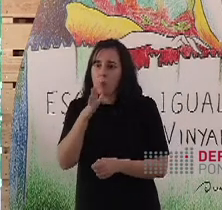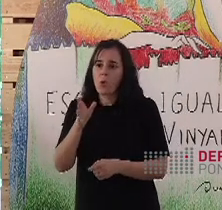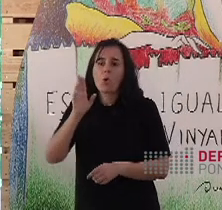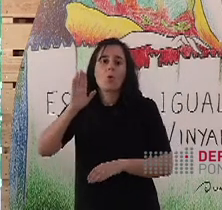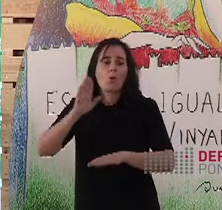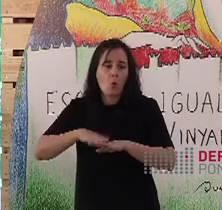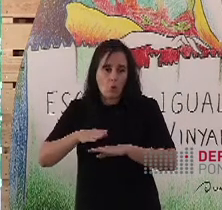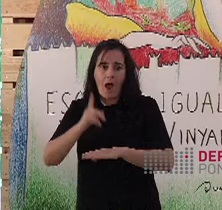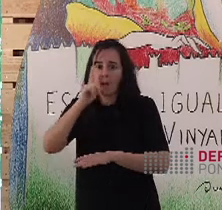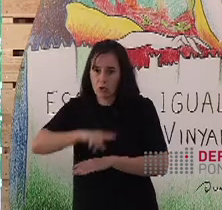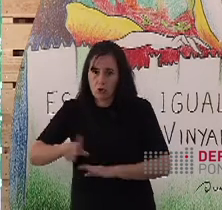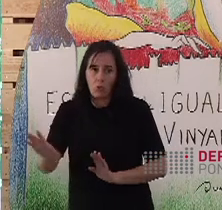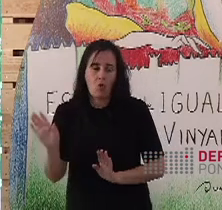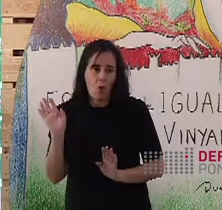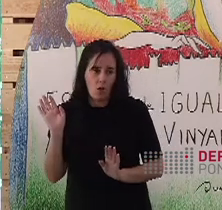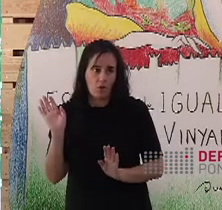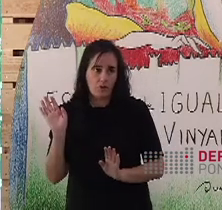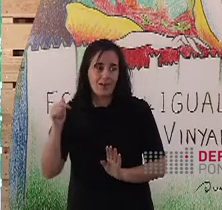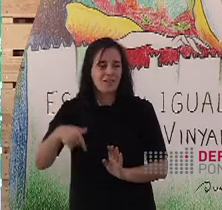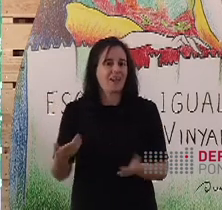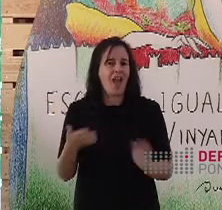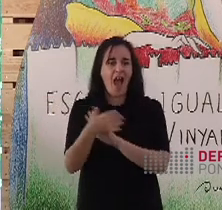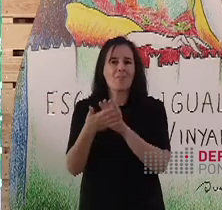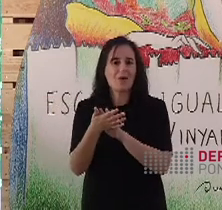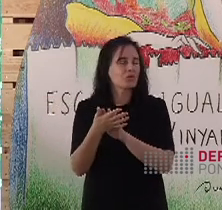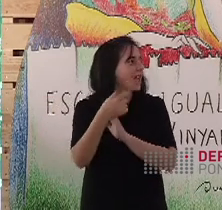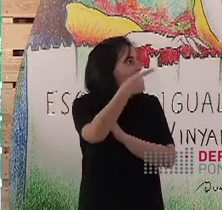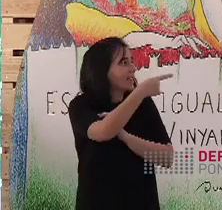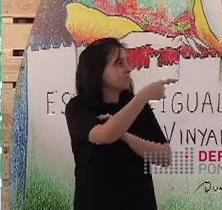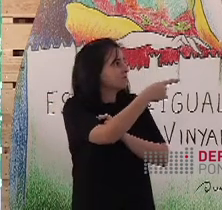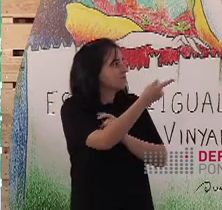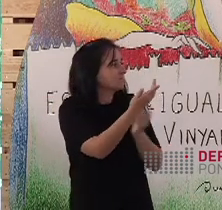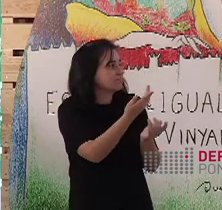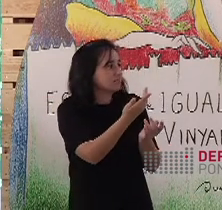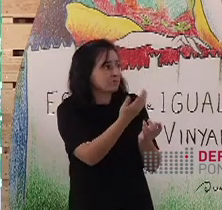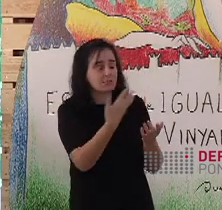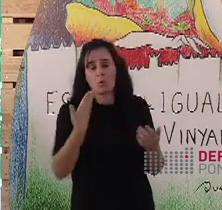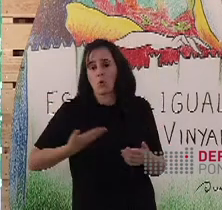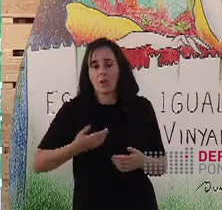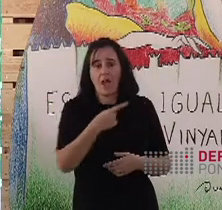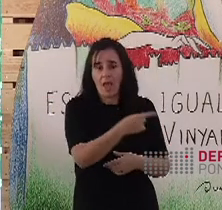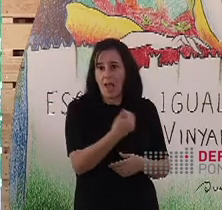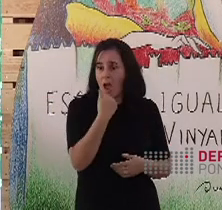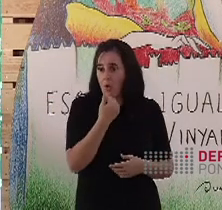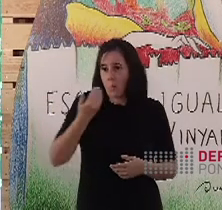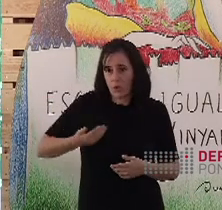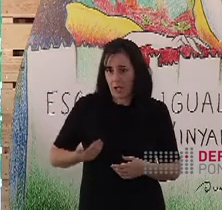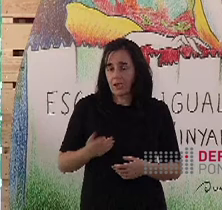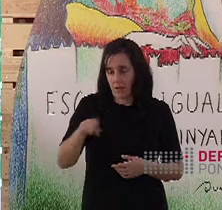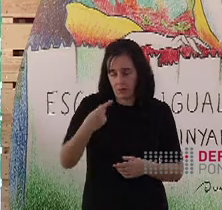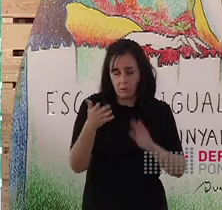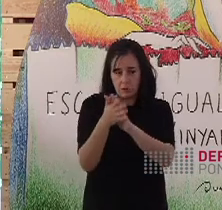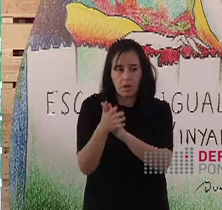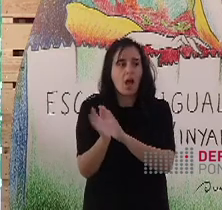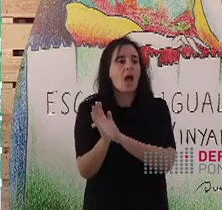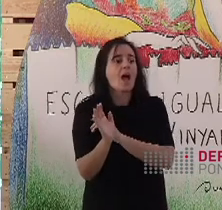falando de que en ningún momento, verdade, se menciona, e de feito é algo crucial que despois tamén se constata na intervención,